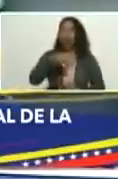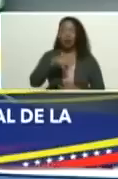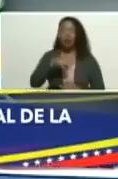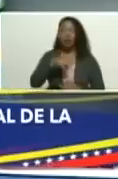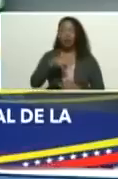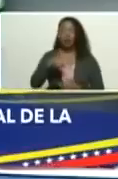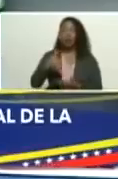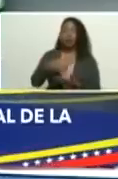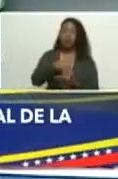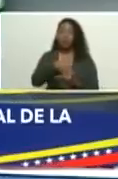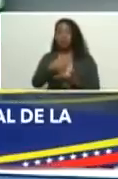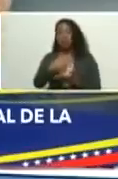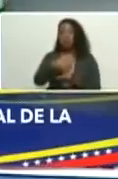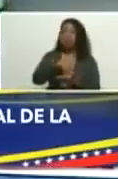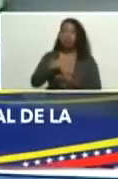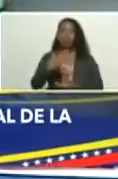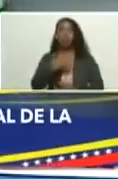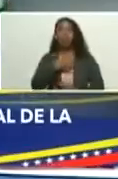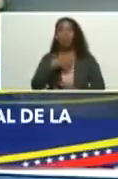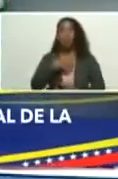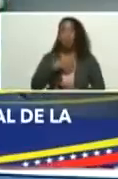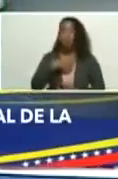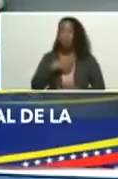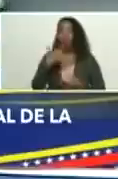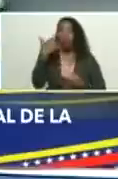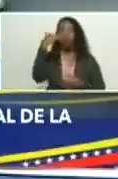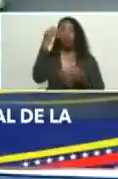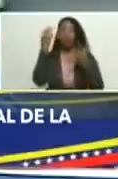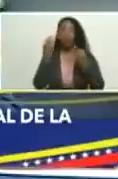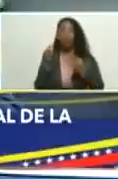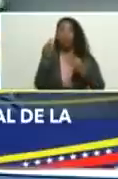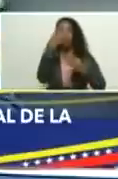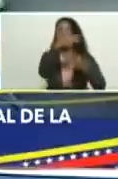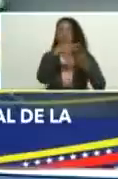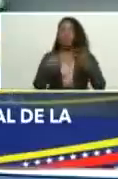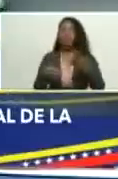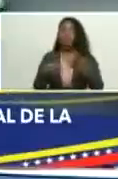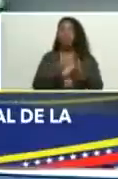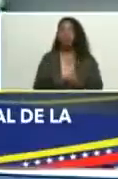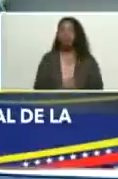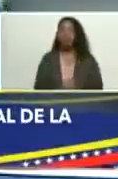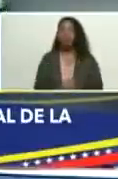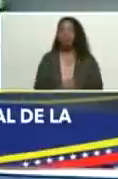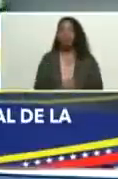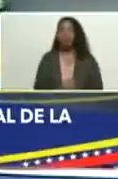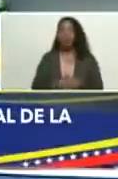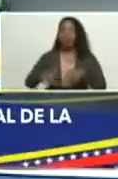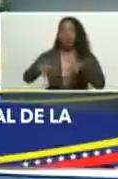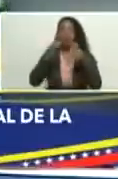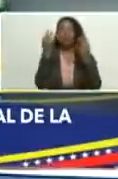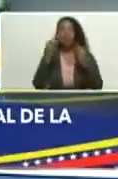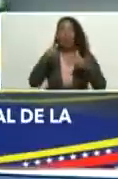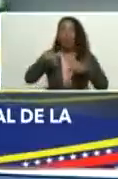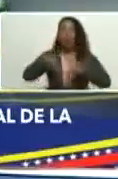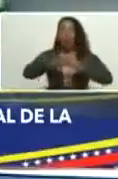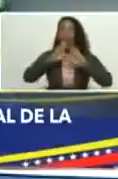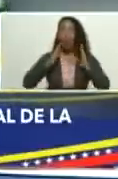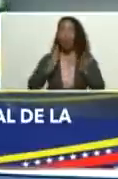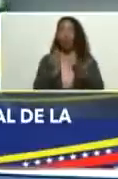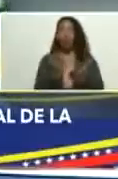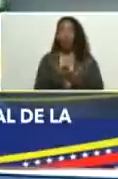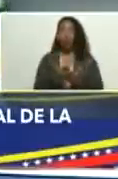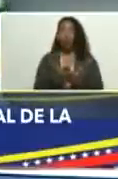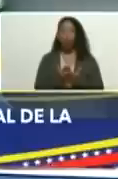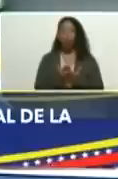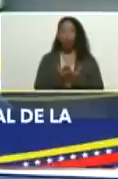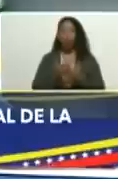debilidades. Tenemos nosotros que asegurar toda la materia prima de lugar seguro en el mundo, que no venga el